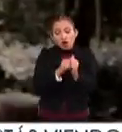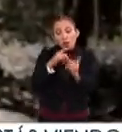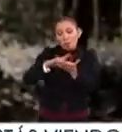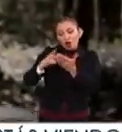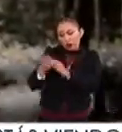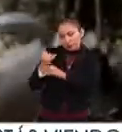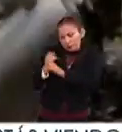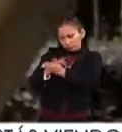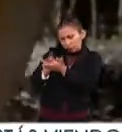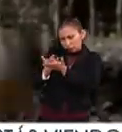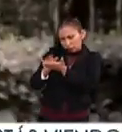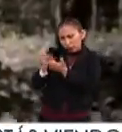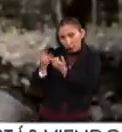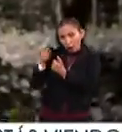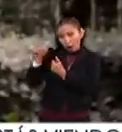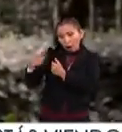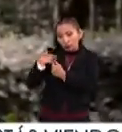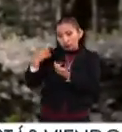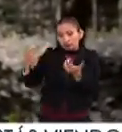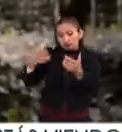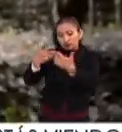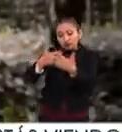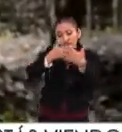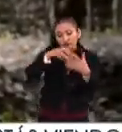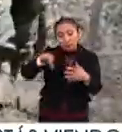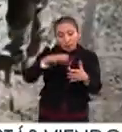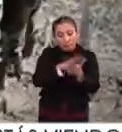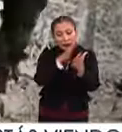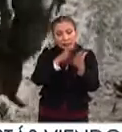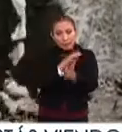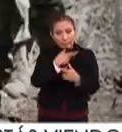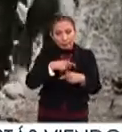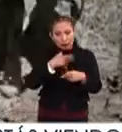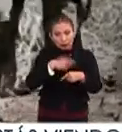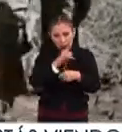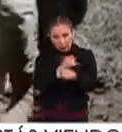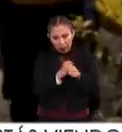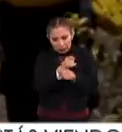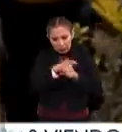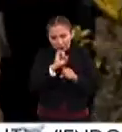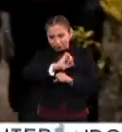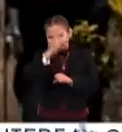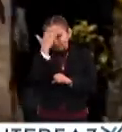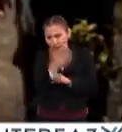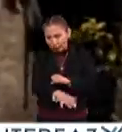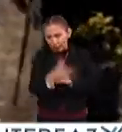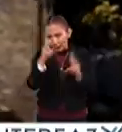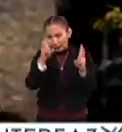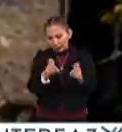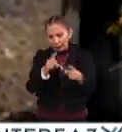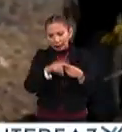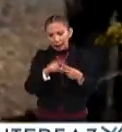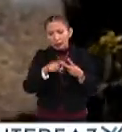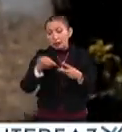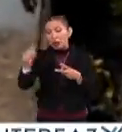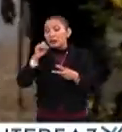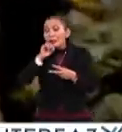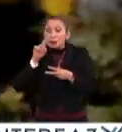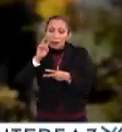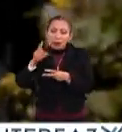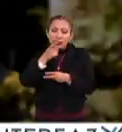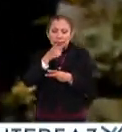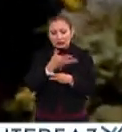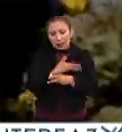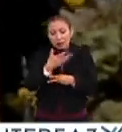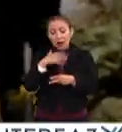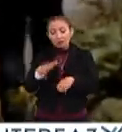proyecto de investigación, igual a través de consorcio, que participaron investigadores especialistas en el tema, y ahora ya podemos decir